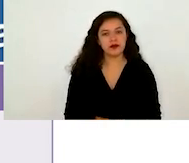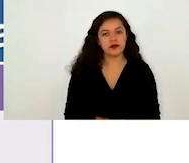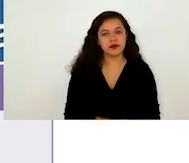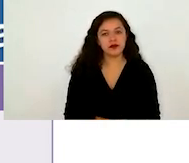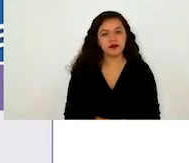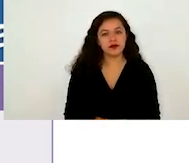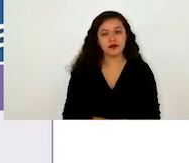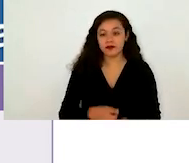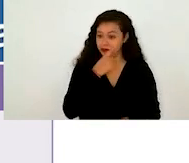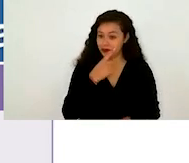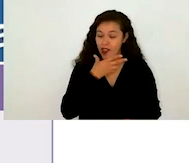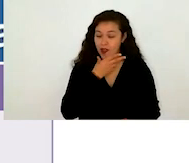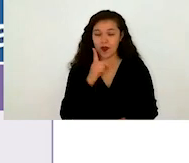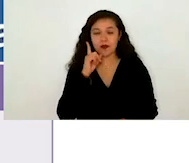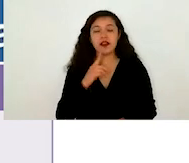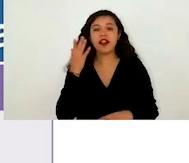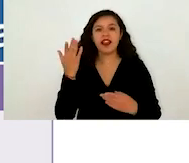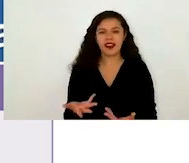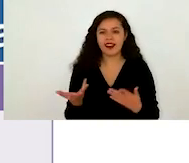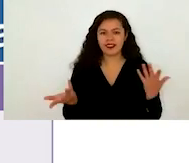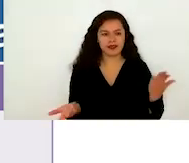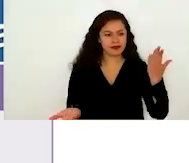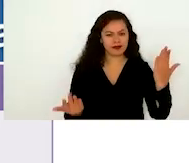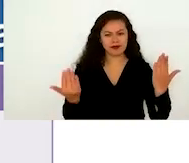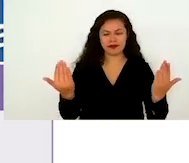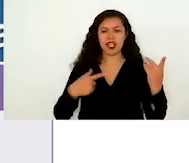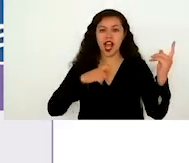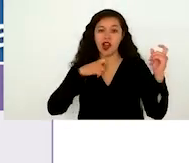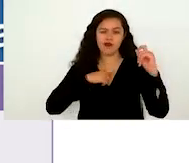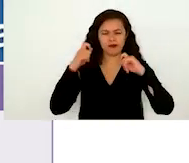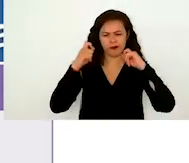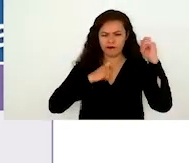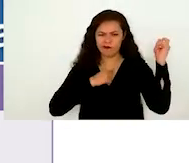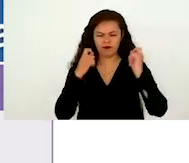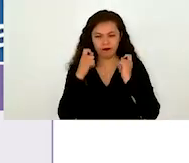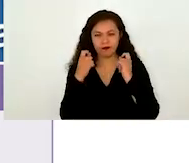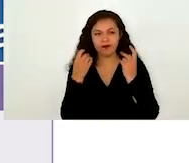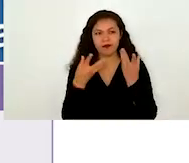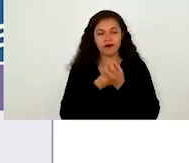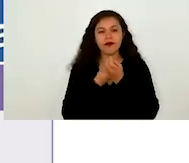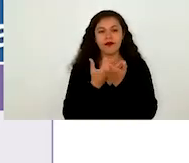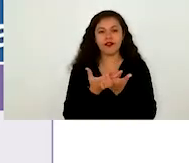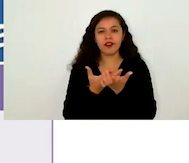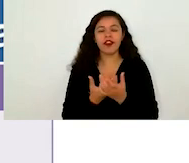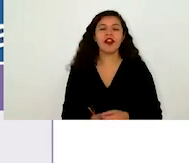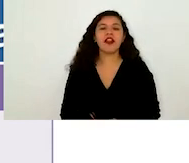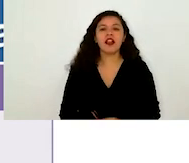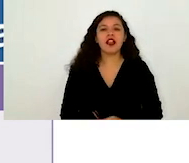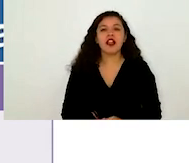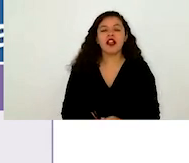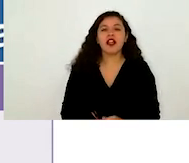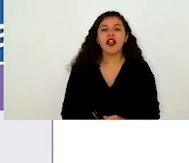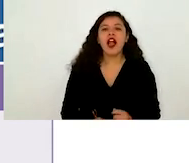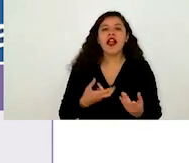de las chicas y chicos como efectivamente estas expresiones faciales si es esta